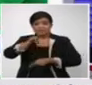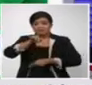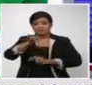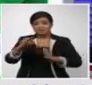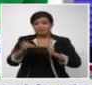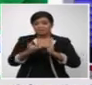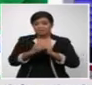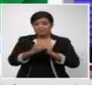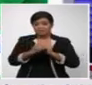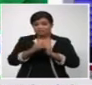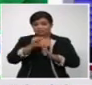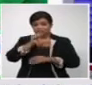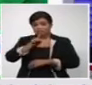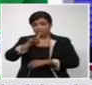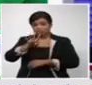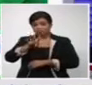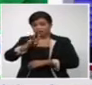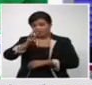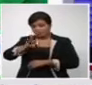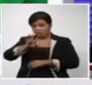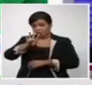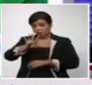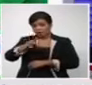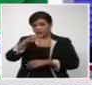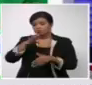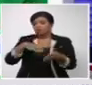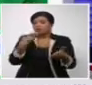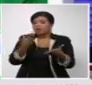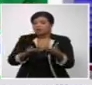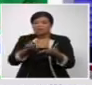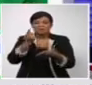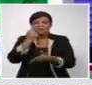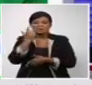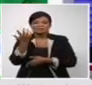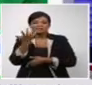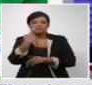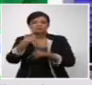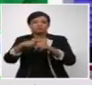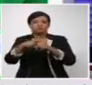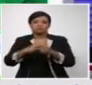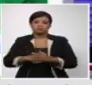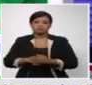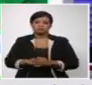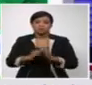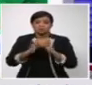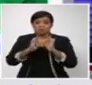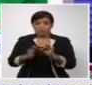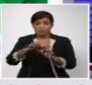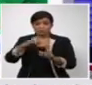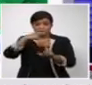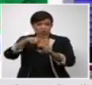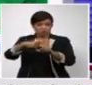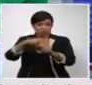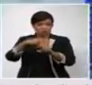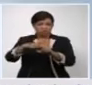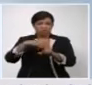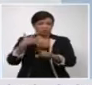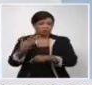16.134 muestras para el diagnóstico de la COVID-19 y de ellas